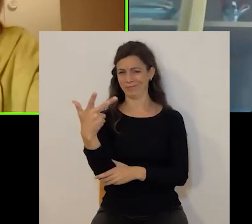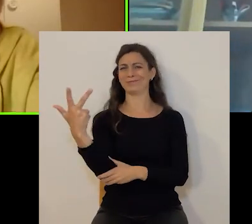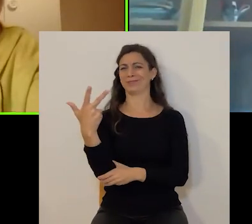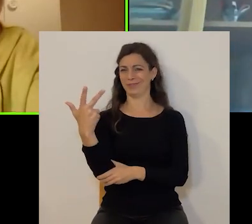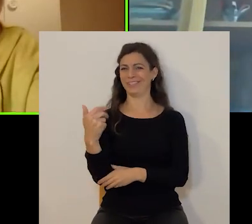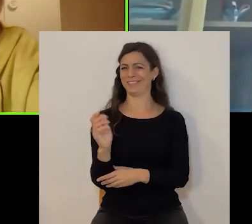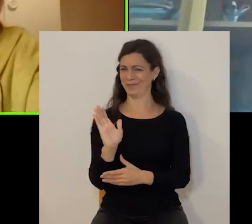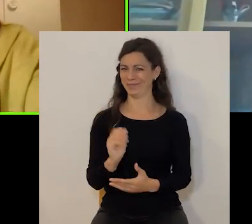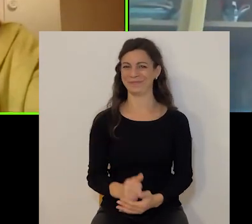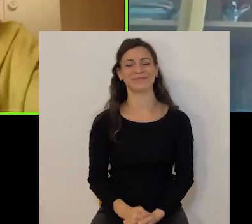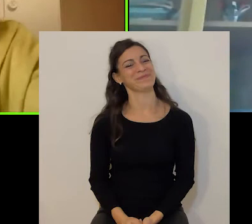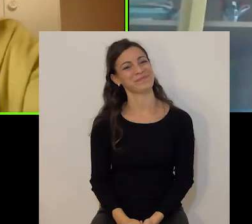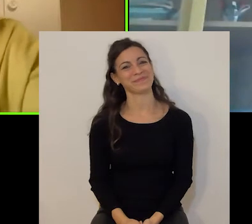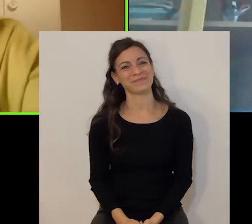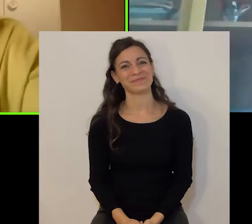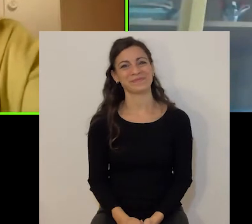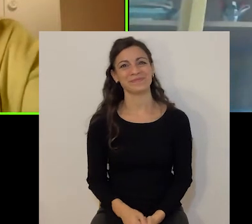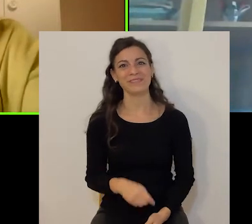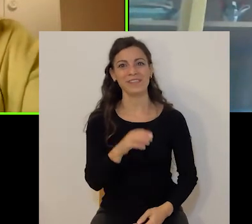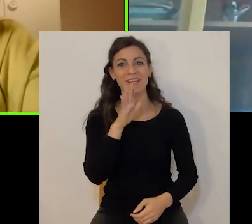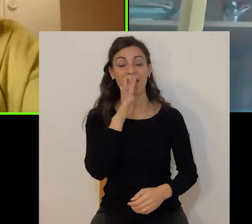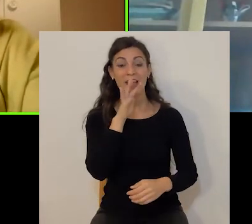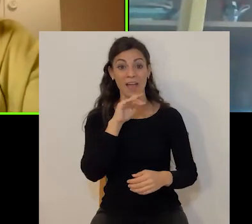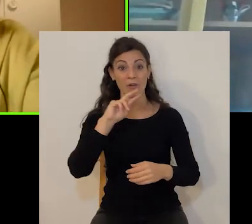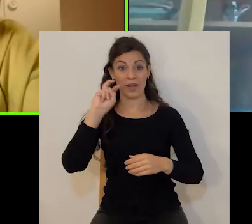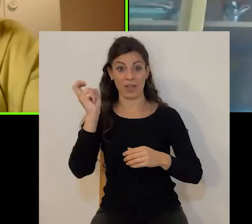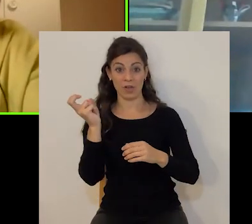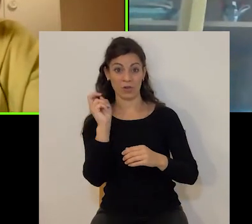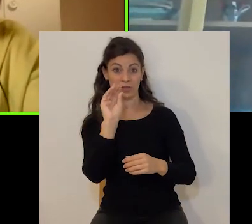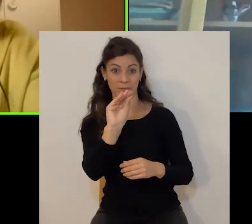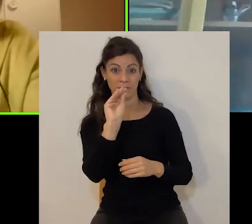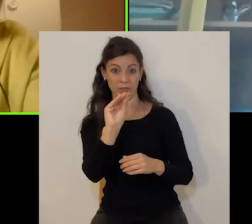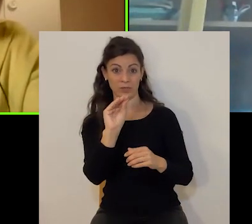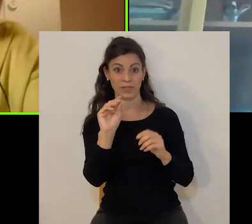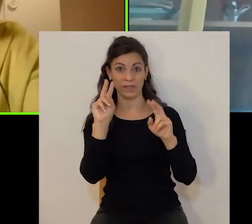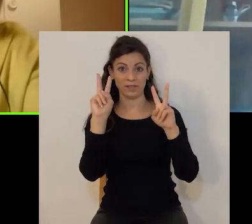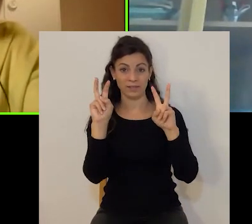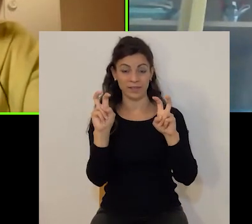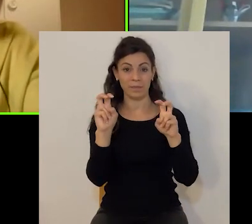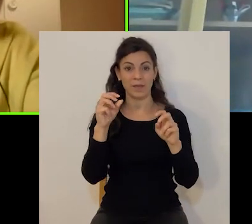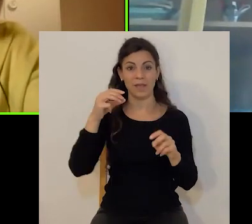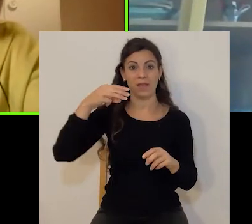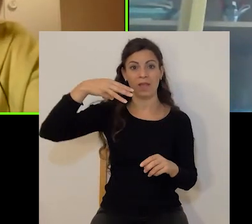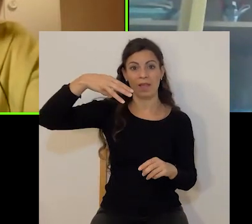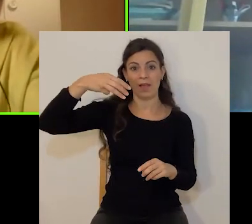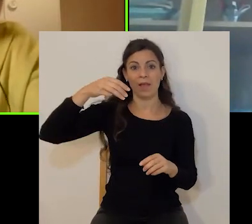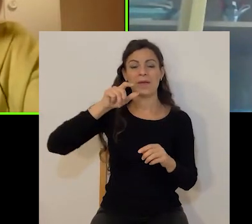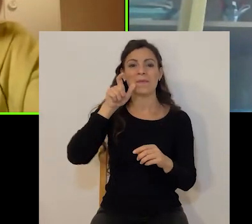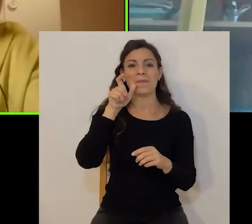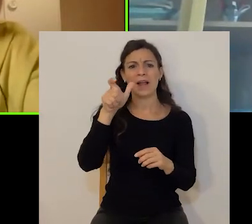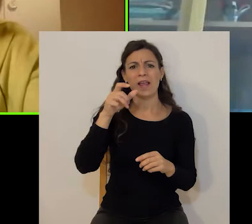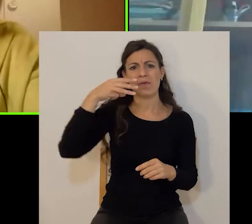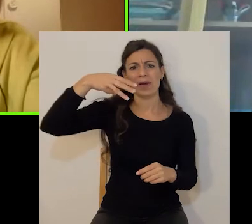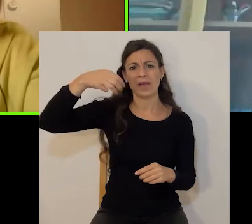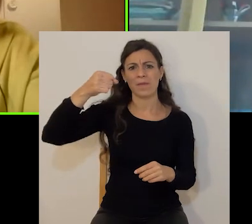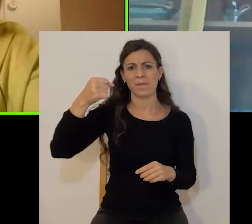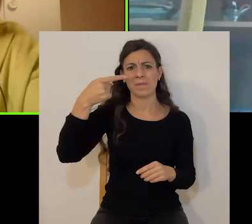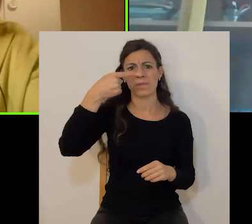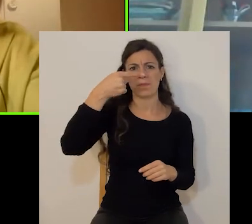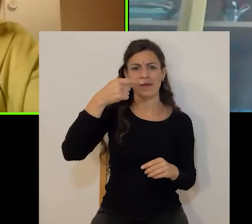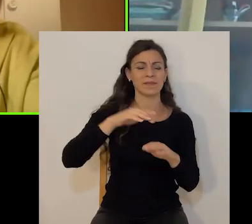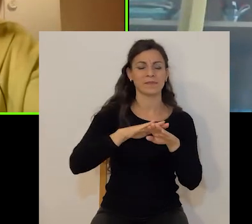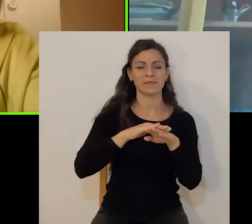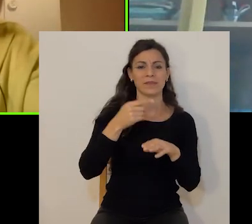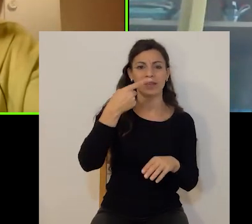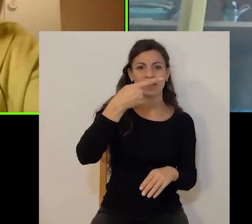Por la ilusión. Nuria, nos hacen una consulta sobre el término gamificación. Sí. ¿Es lo mismo cuando hablamos de gamificación